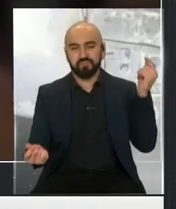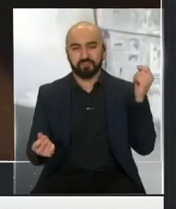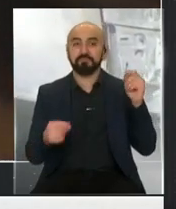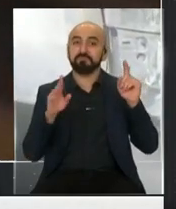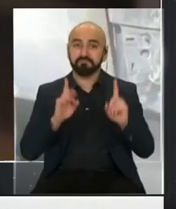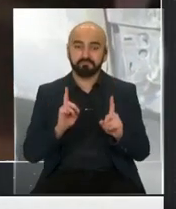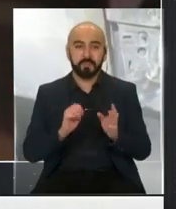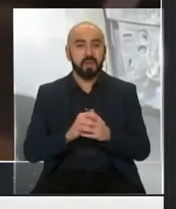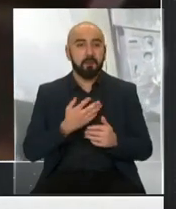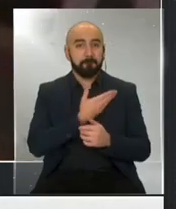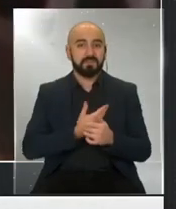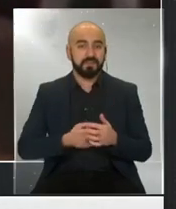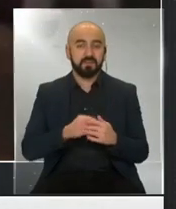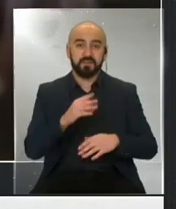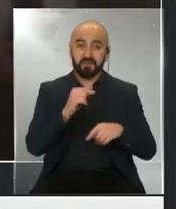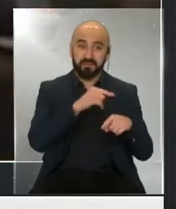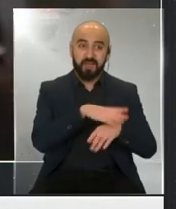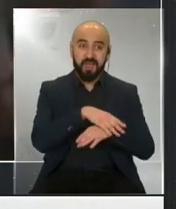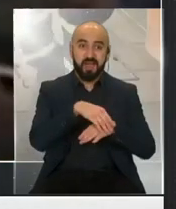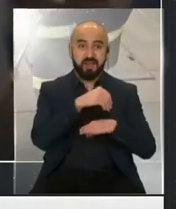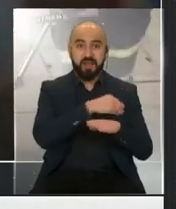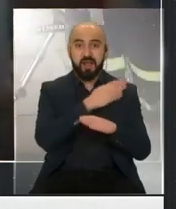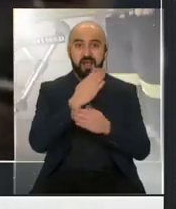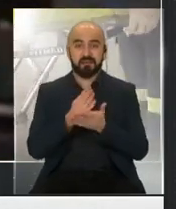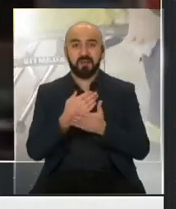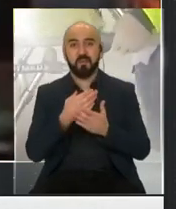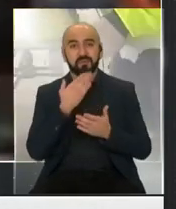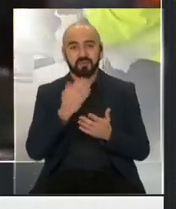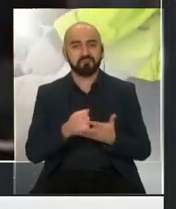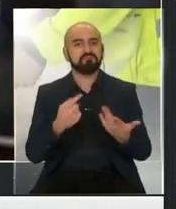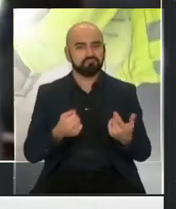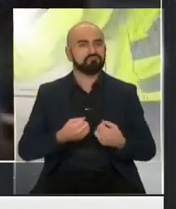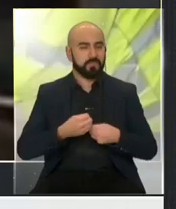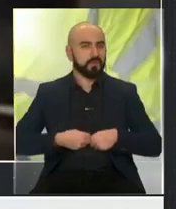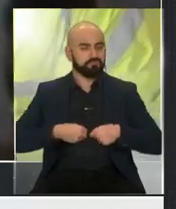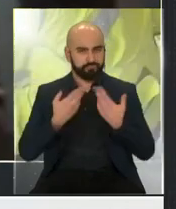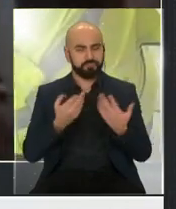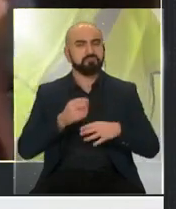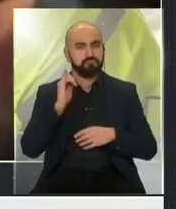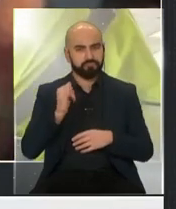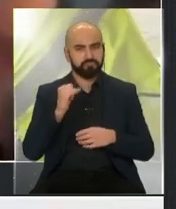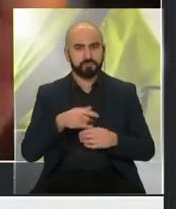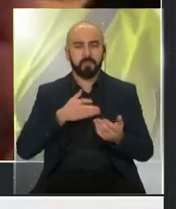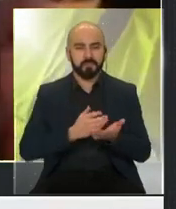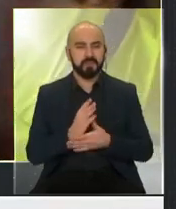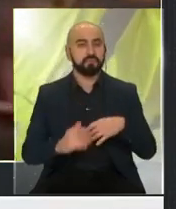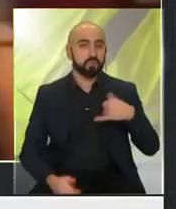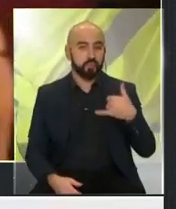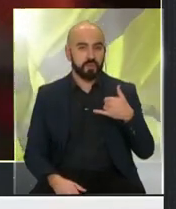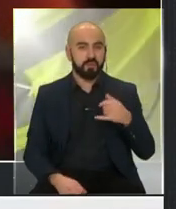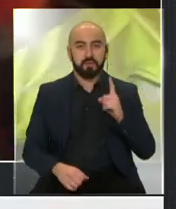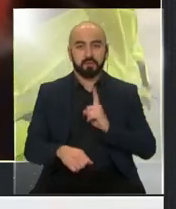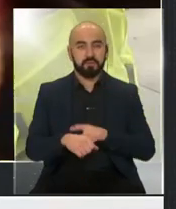presidentes desde Arica a Punta Arenas se han manifestado de que hagamos esta movilización a contar del día jueves